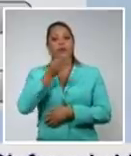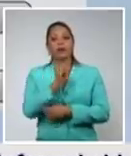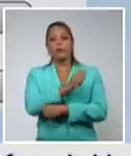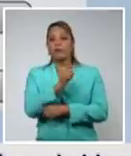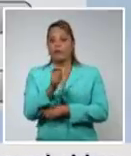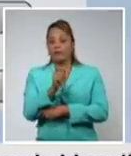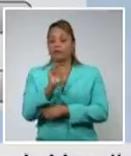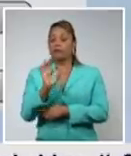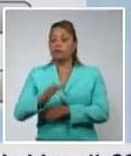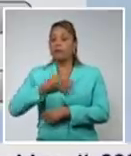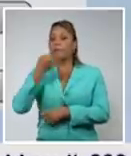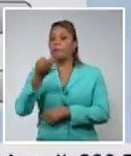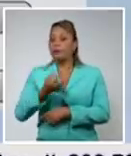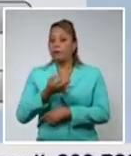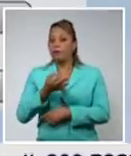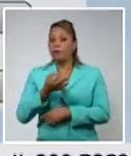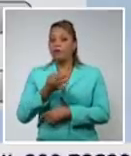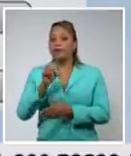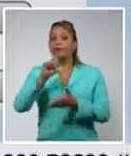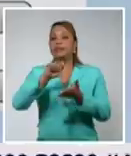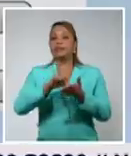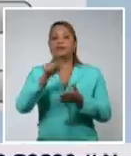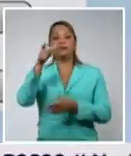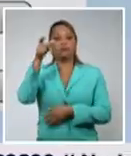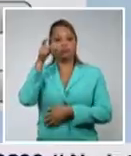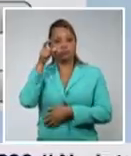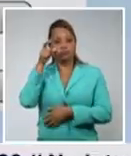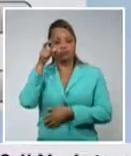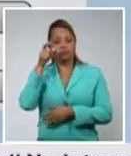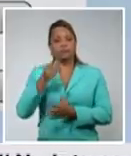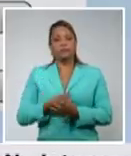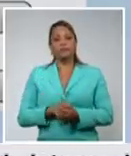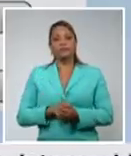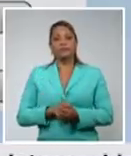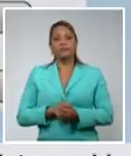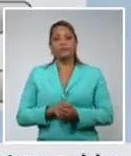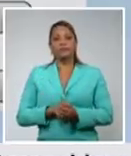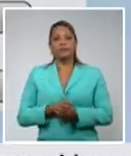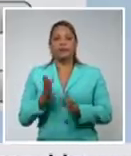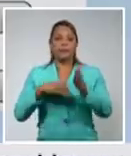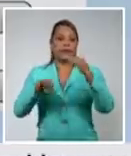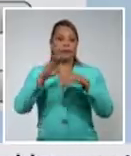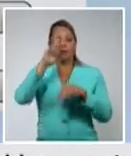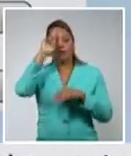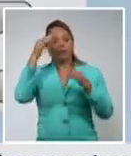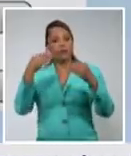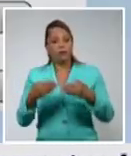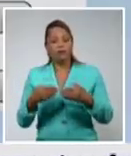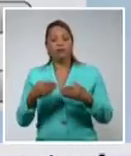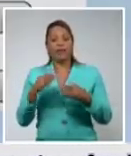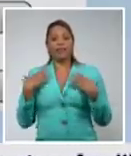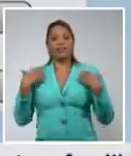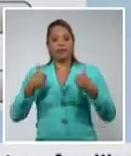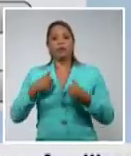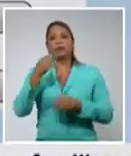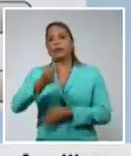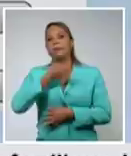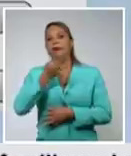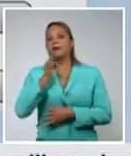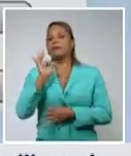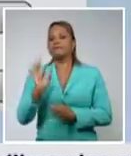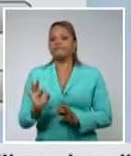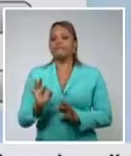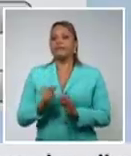Somarriba del Centro de Vigilancia de nuestro ministerio, el director del centro, es del